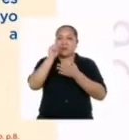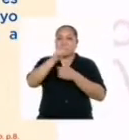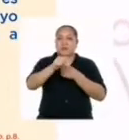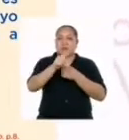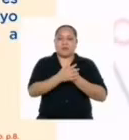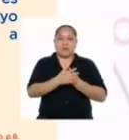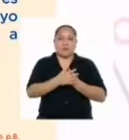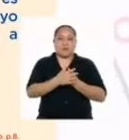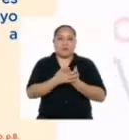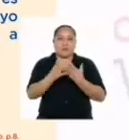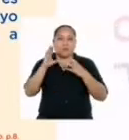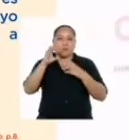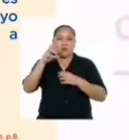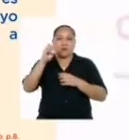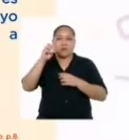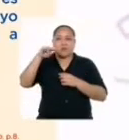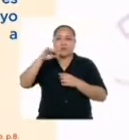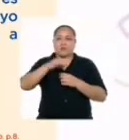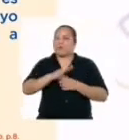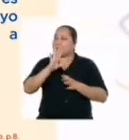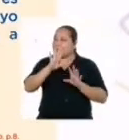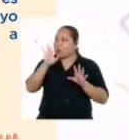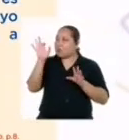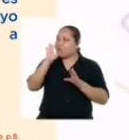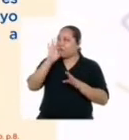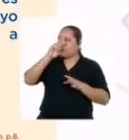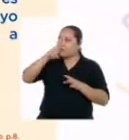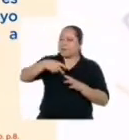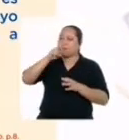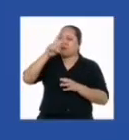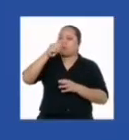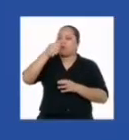En febrero de 2015.